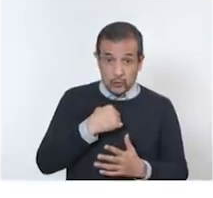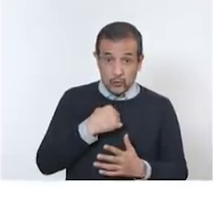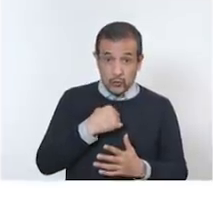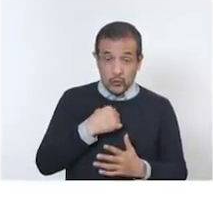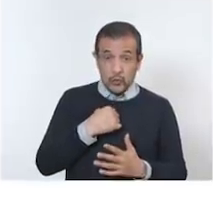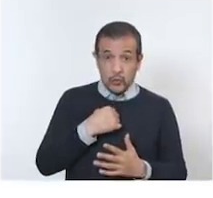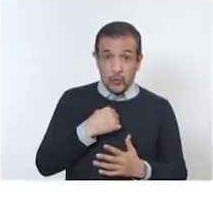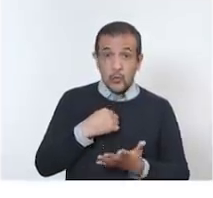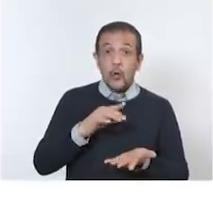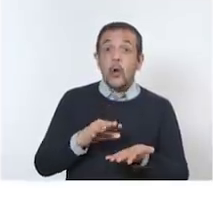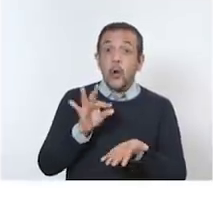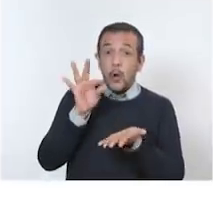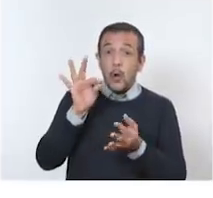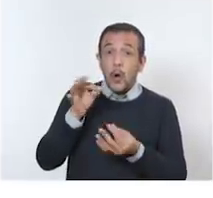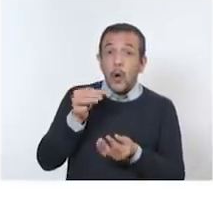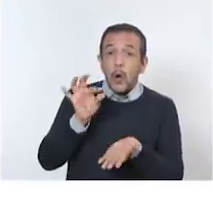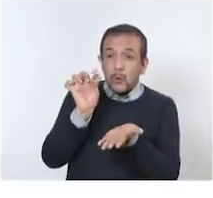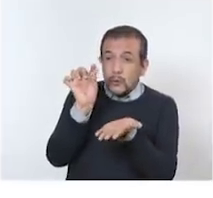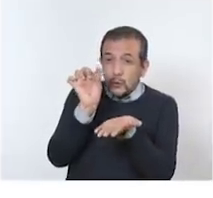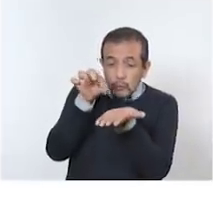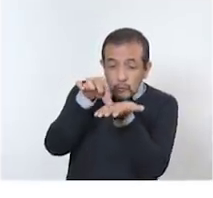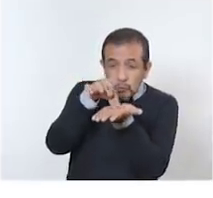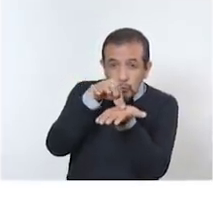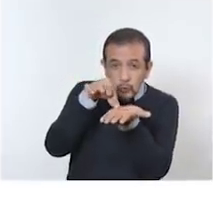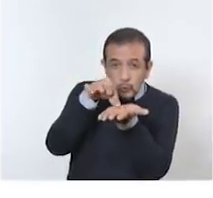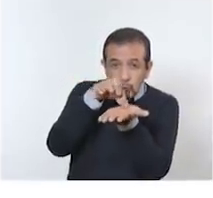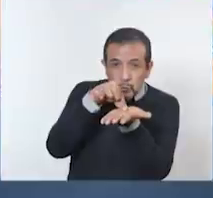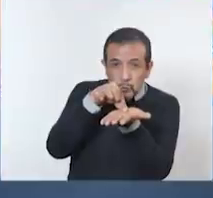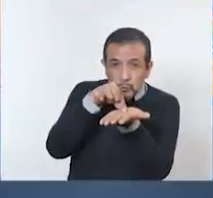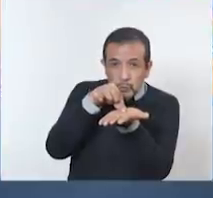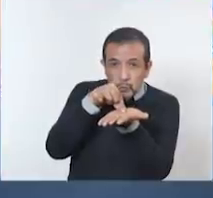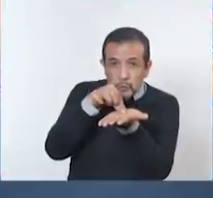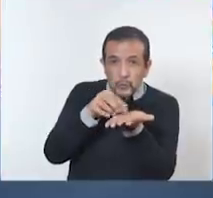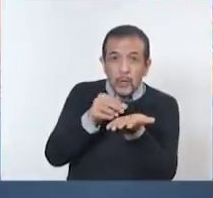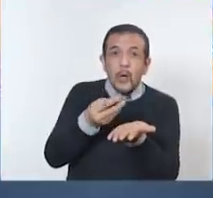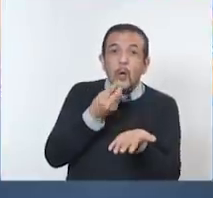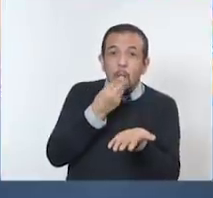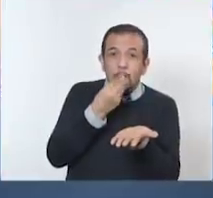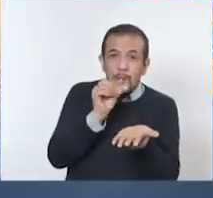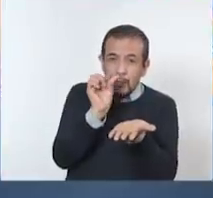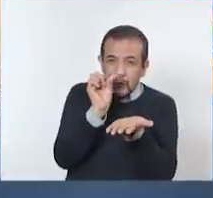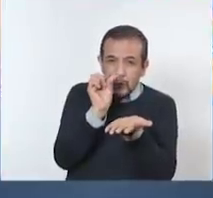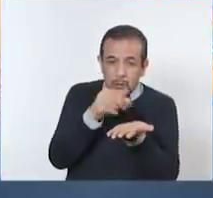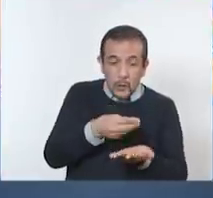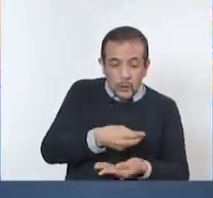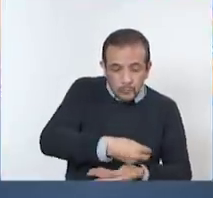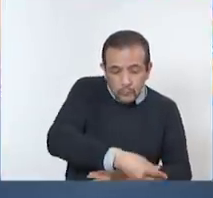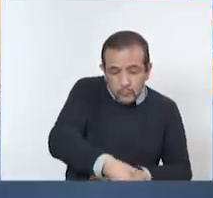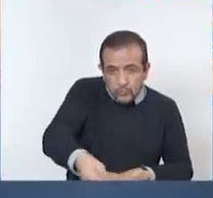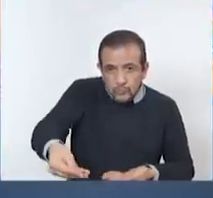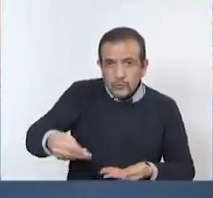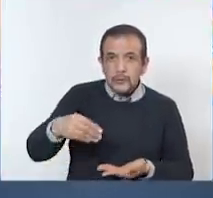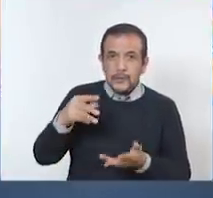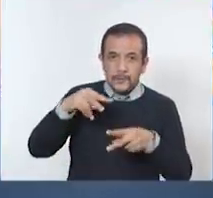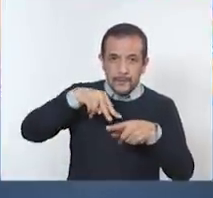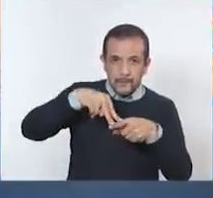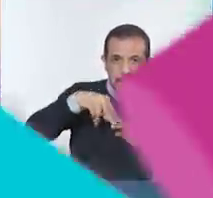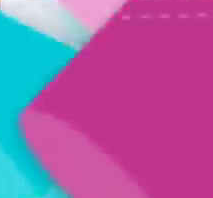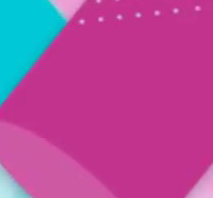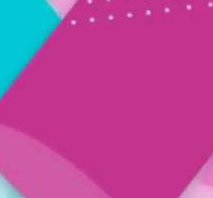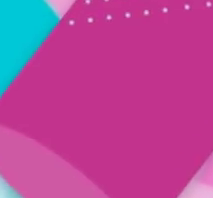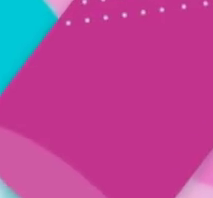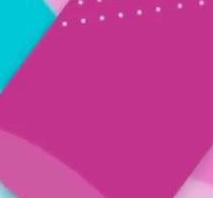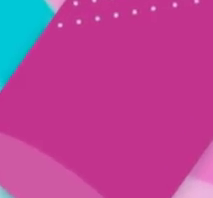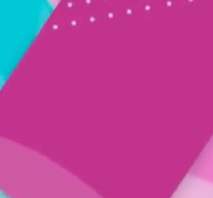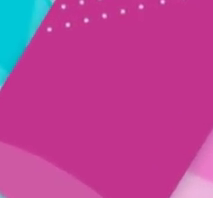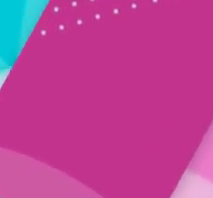pongo al piste a los pajaritos del parque? ¿Qué piensan, niñas y niños? Vamos a verlo. Vamos. Se